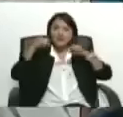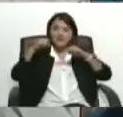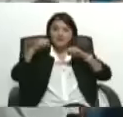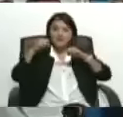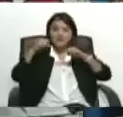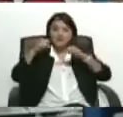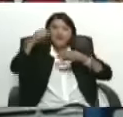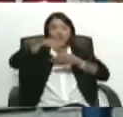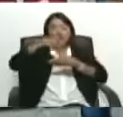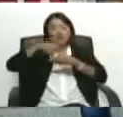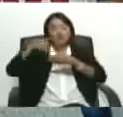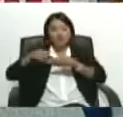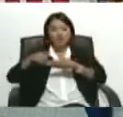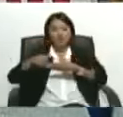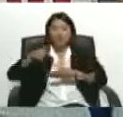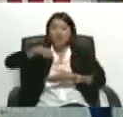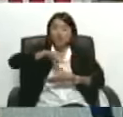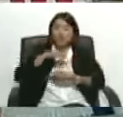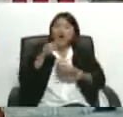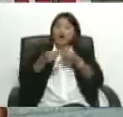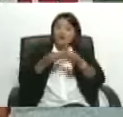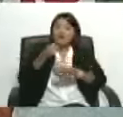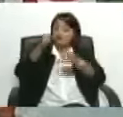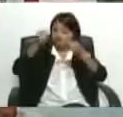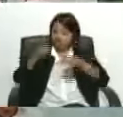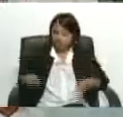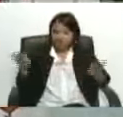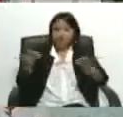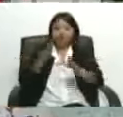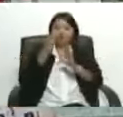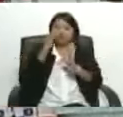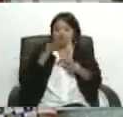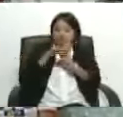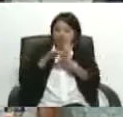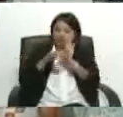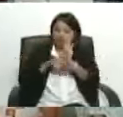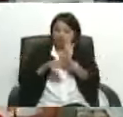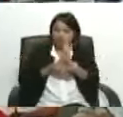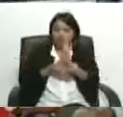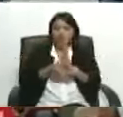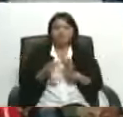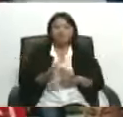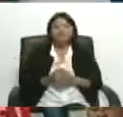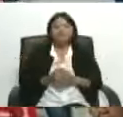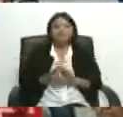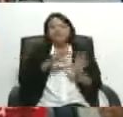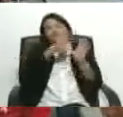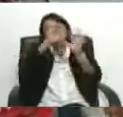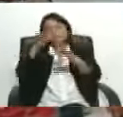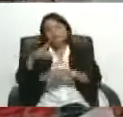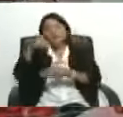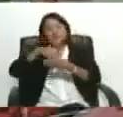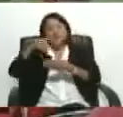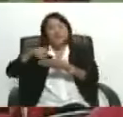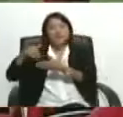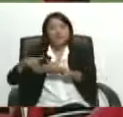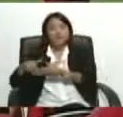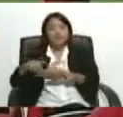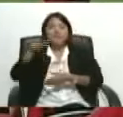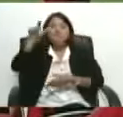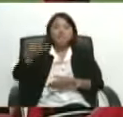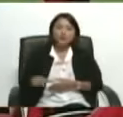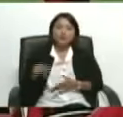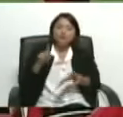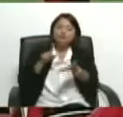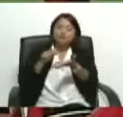Nosotros si hacemos las cosas correctamente. En un referéndum donde va a votar, cuando vaya una persona